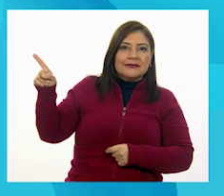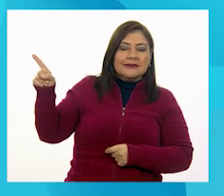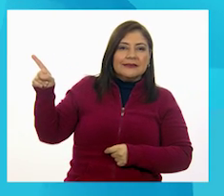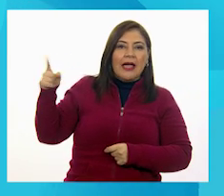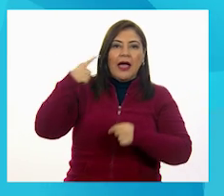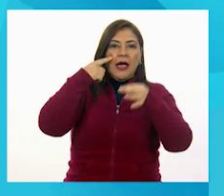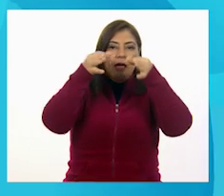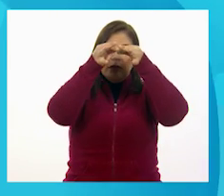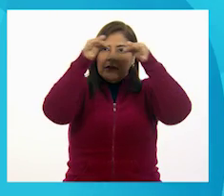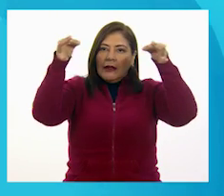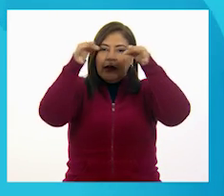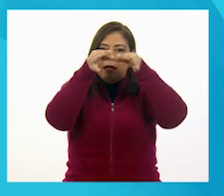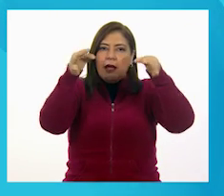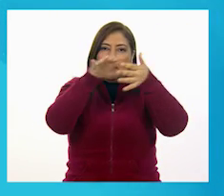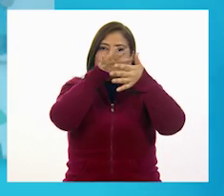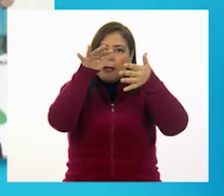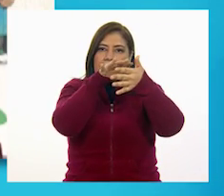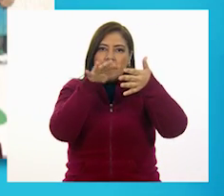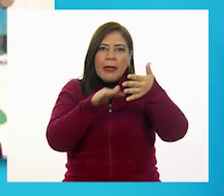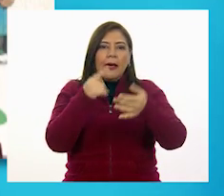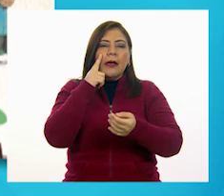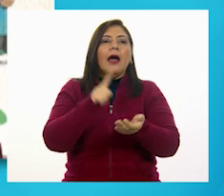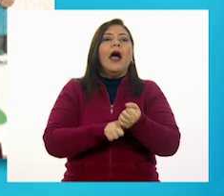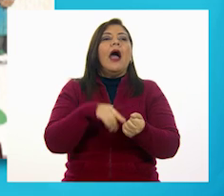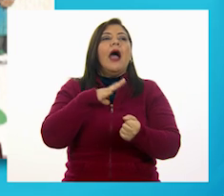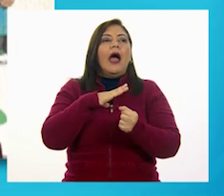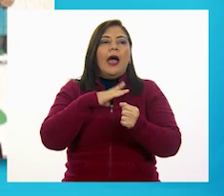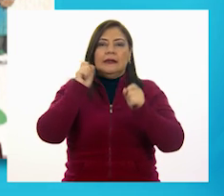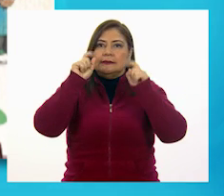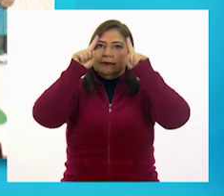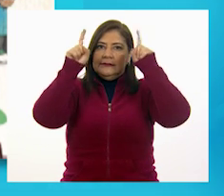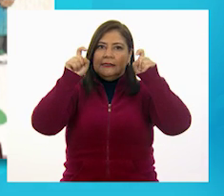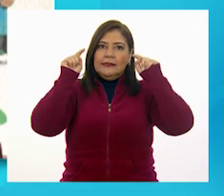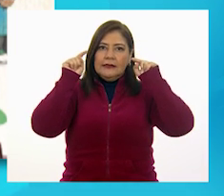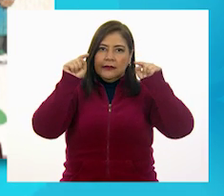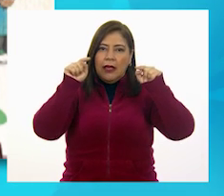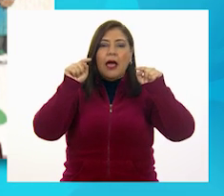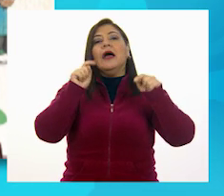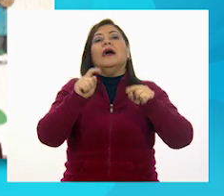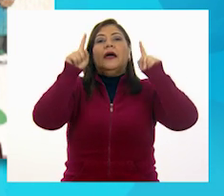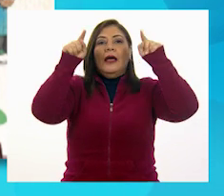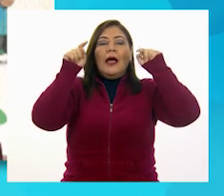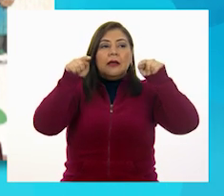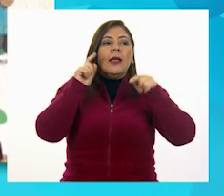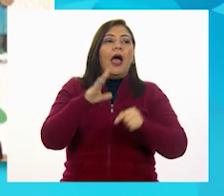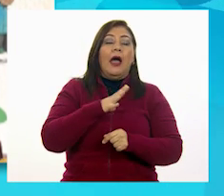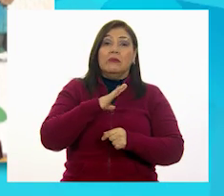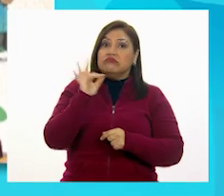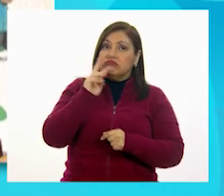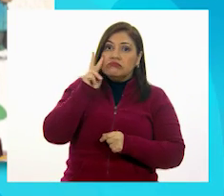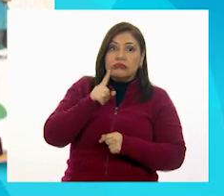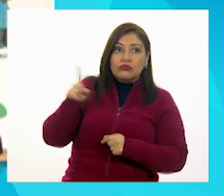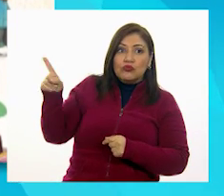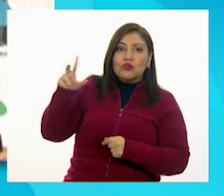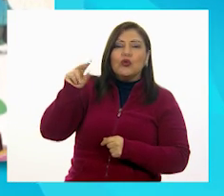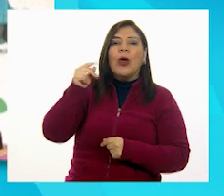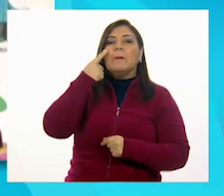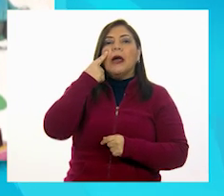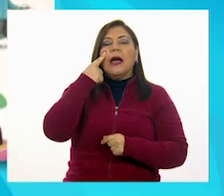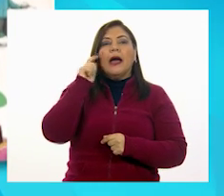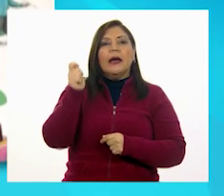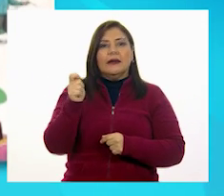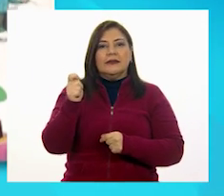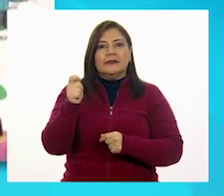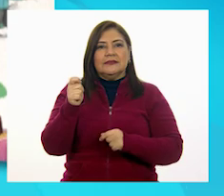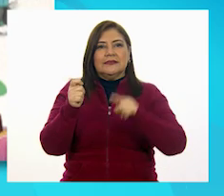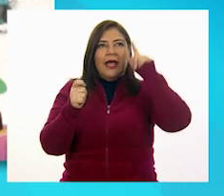en estas oraciones donde hay signos de admiración. Si alguno de ustedes no los identifica, son